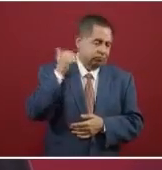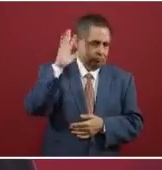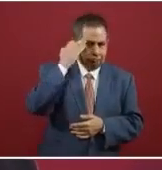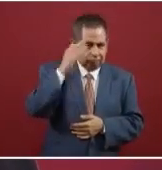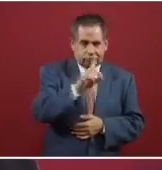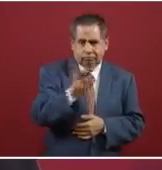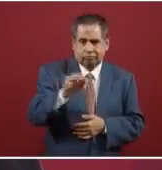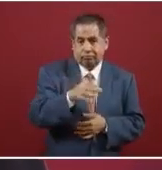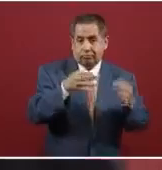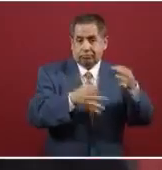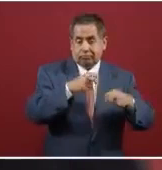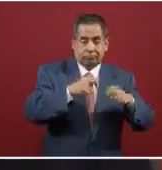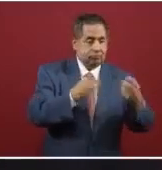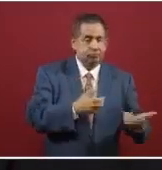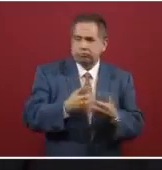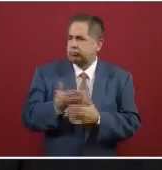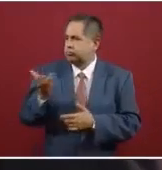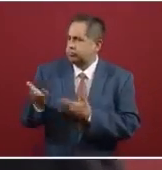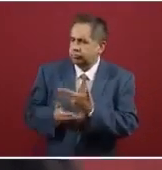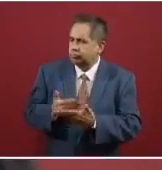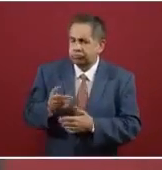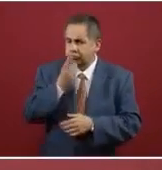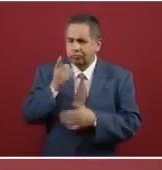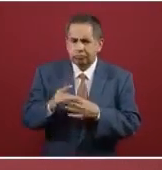entonces para decirme, porque iban